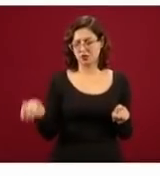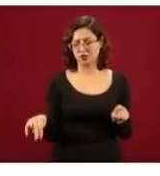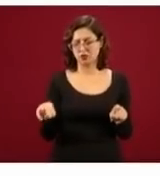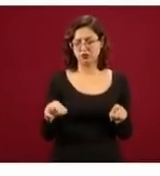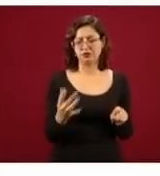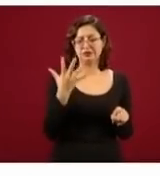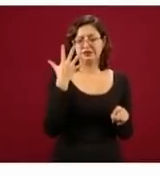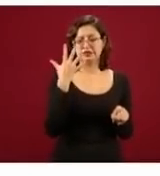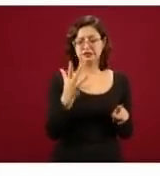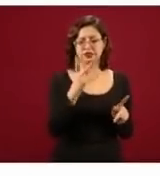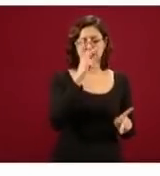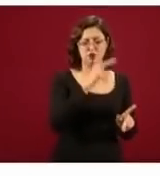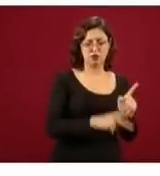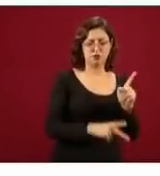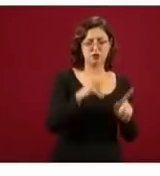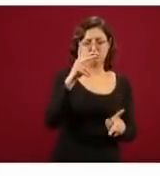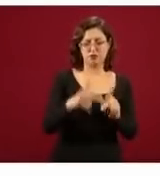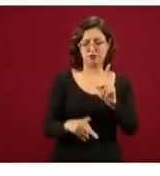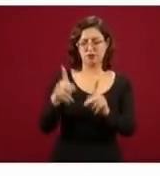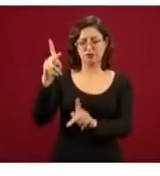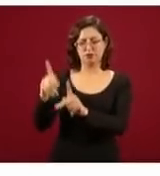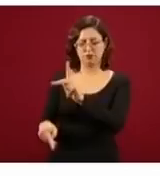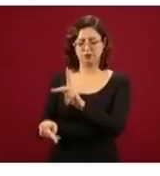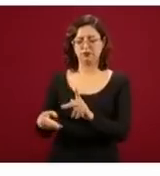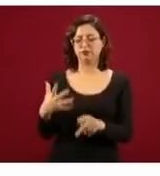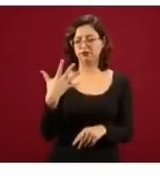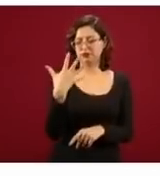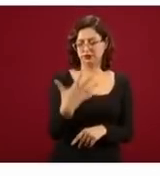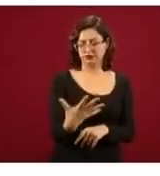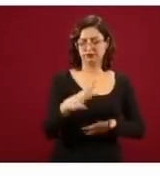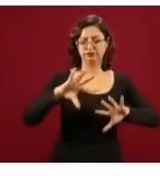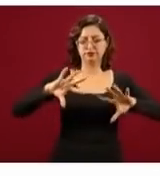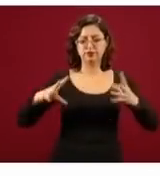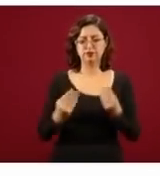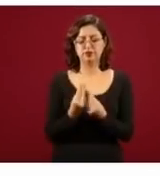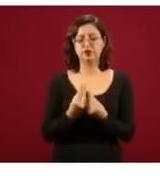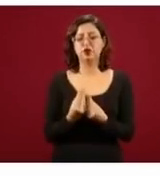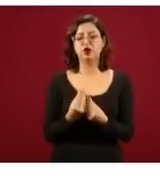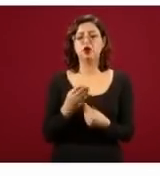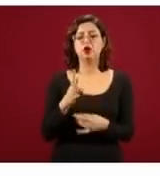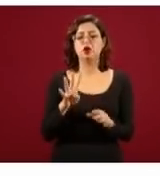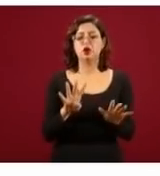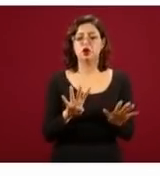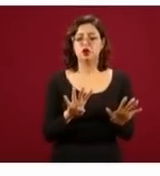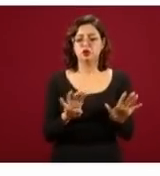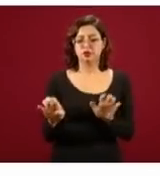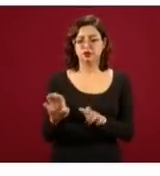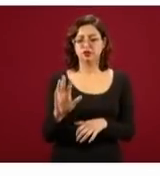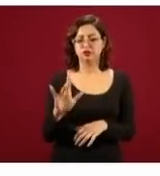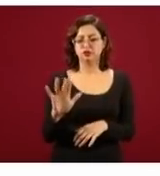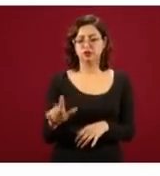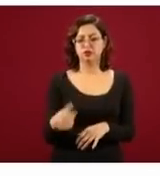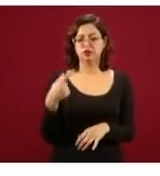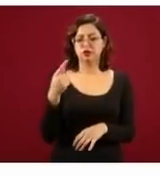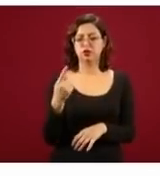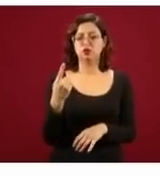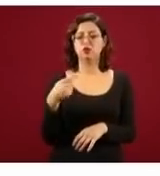cinco tramos. Y la fase en total suma 951 kilómetros, dividido en 5